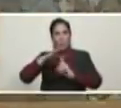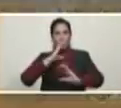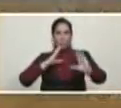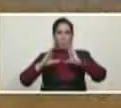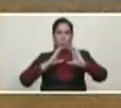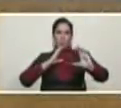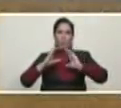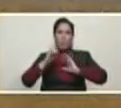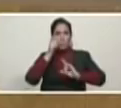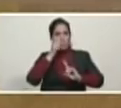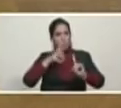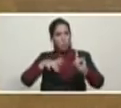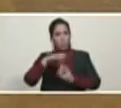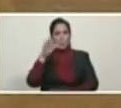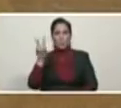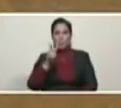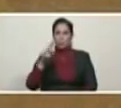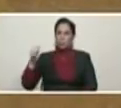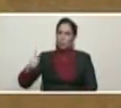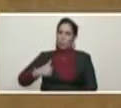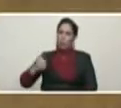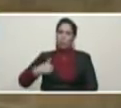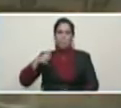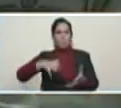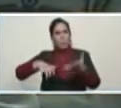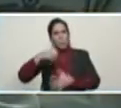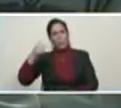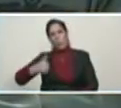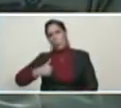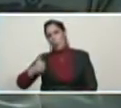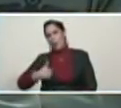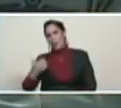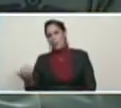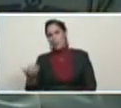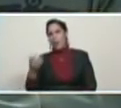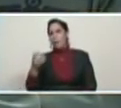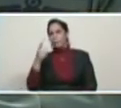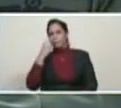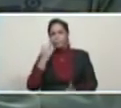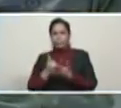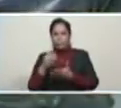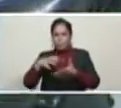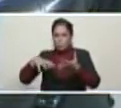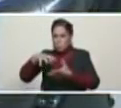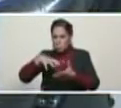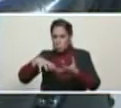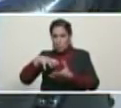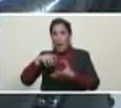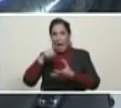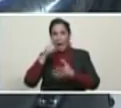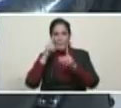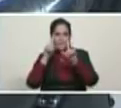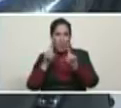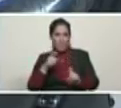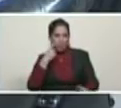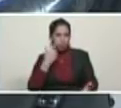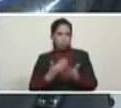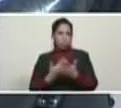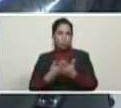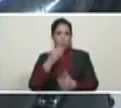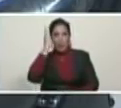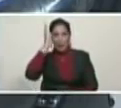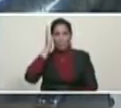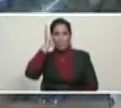venezolano en cualquier circunstancia, en cualquier situación. Y en un ejercicio debe probarse eso, la capacidad